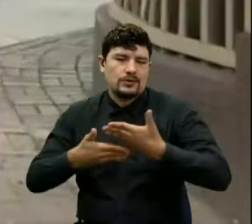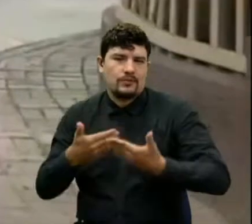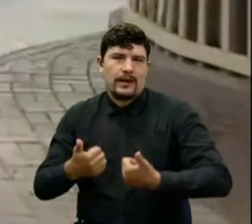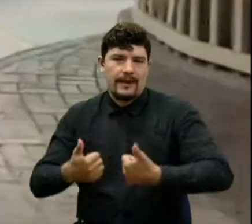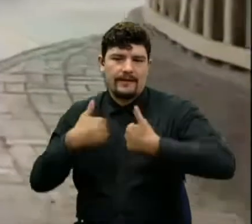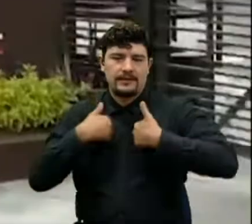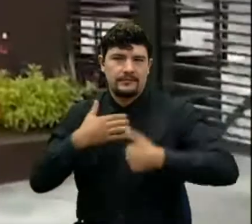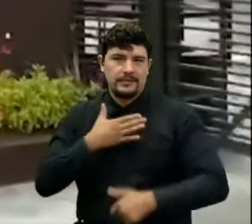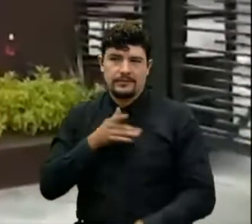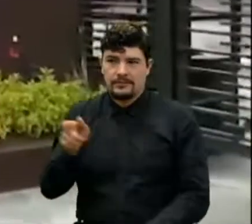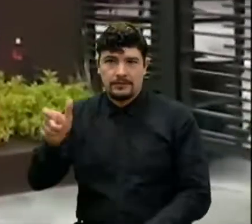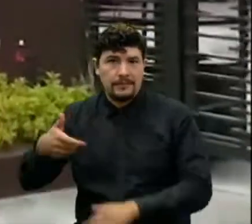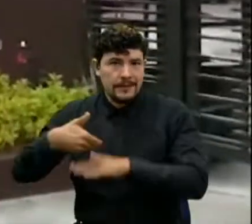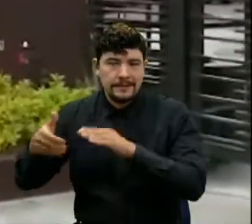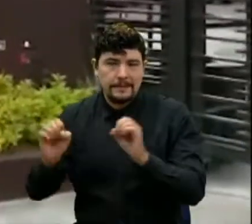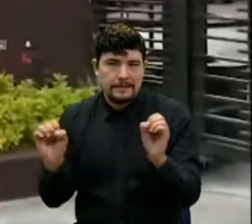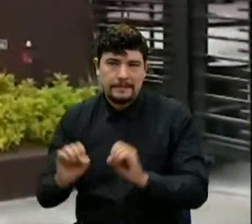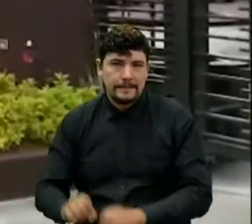manifestaba